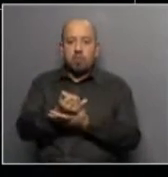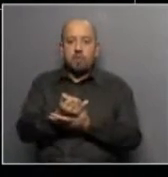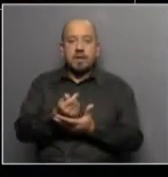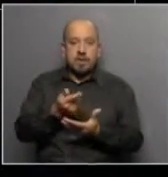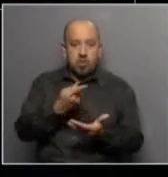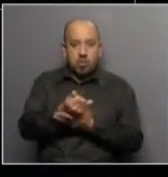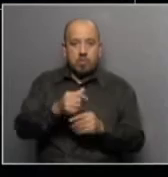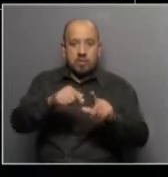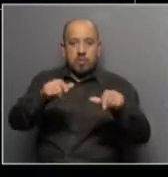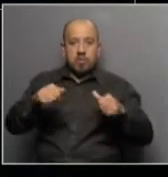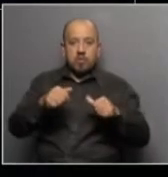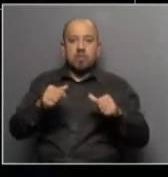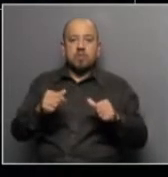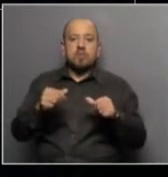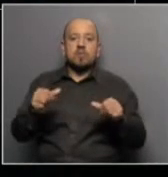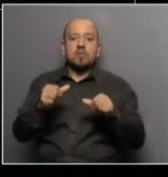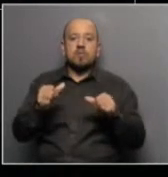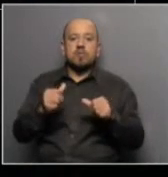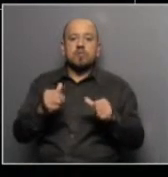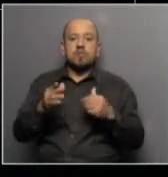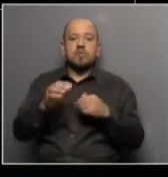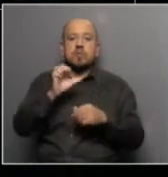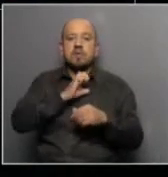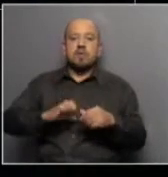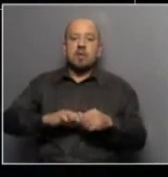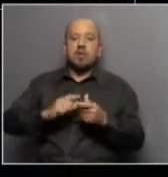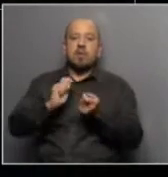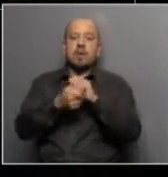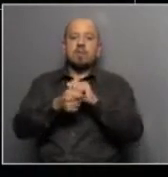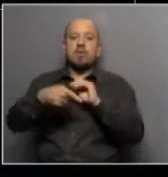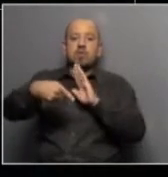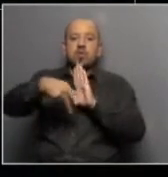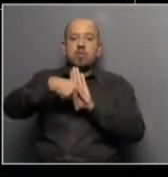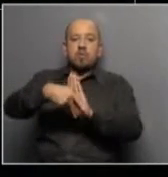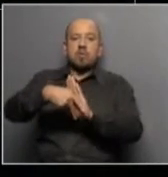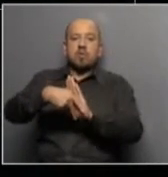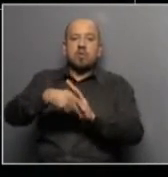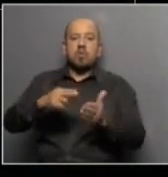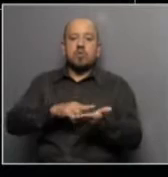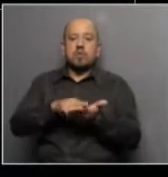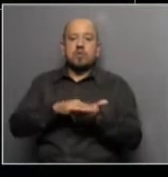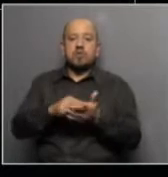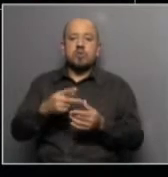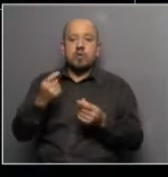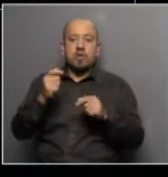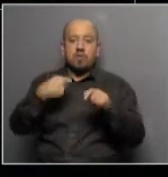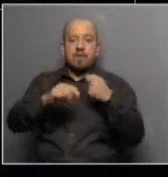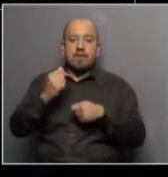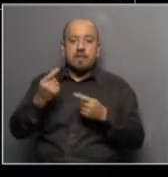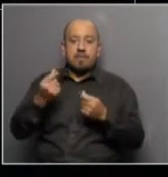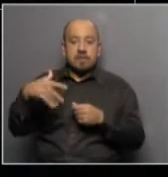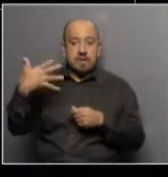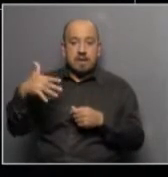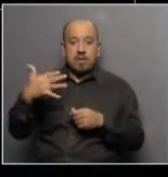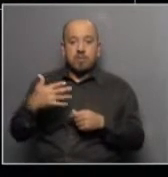terrenos, después solicitan frente al Estado un cambio de normativa, los urbanizan y los venden más caro. Entonces, eso de alguna